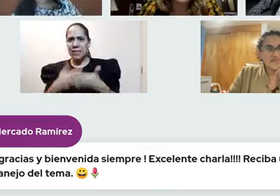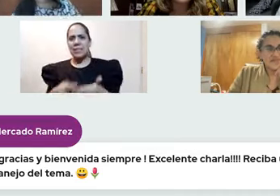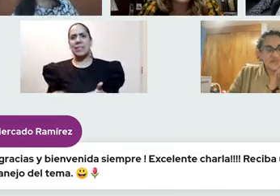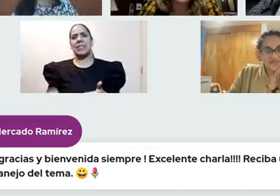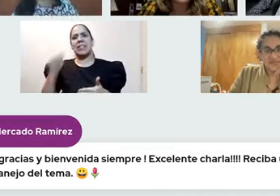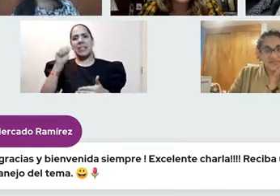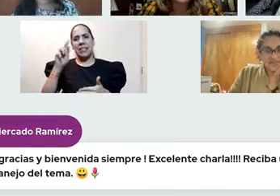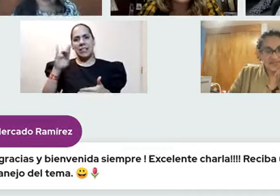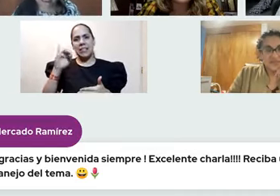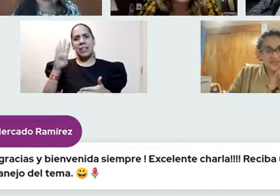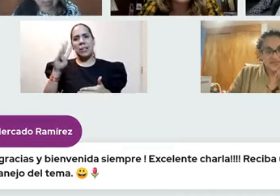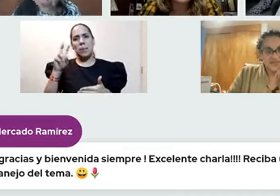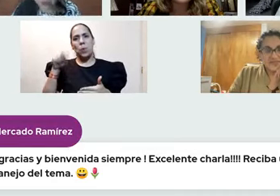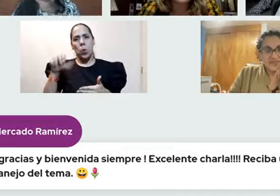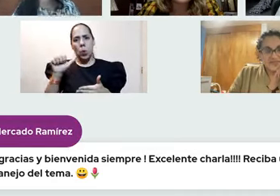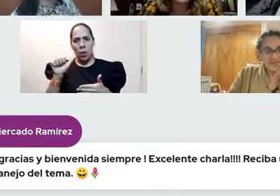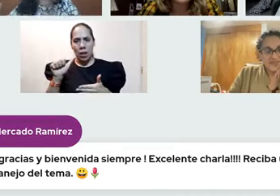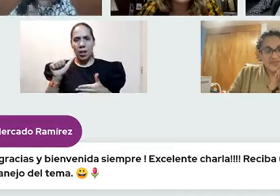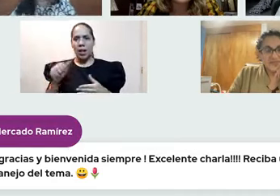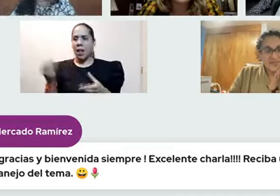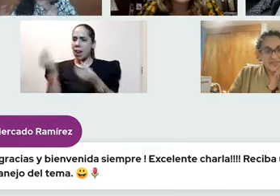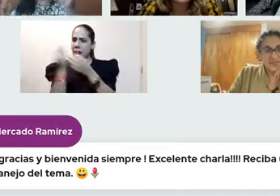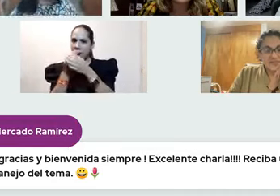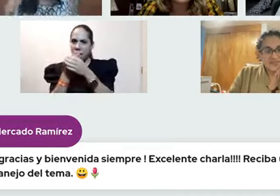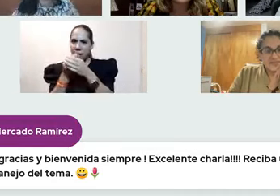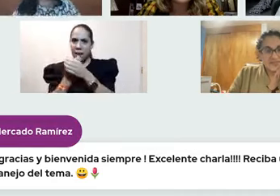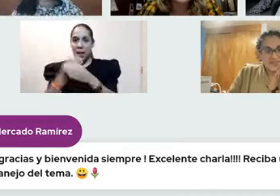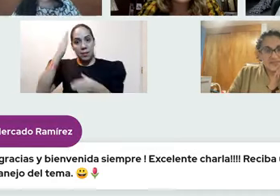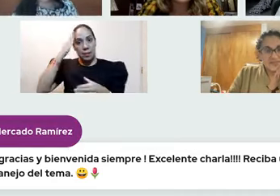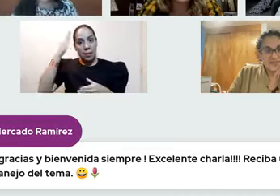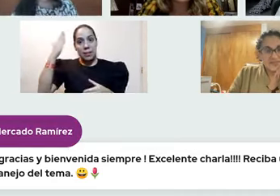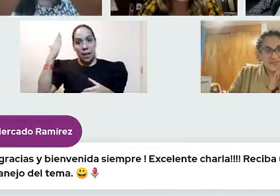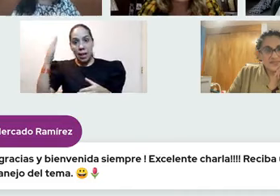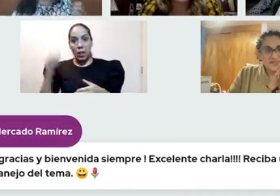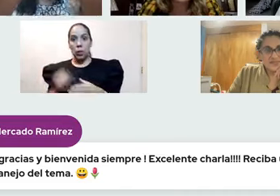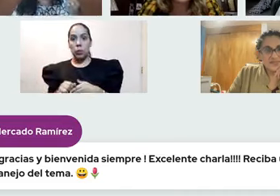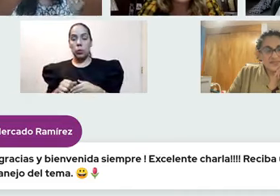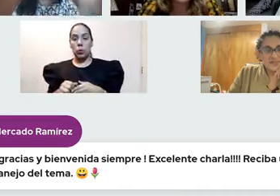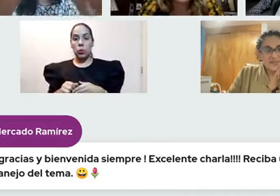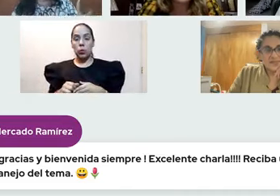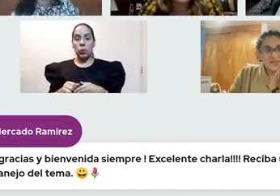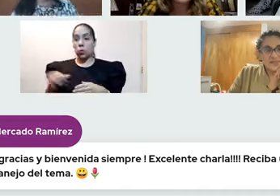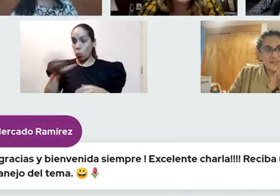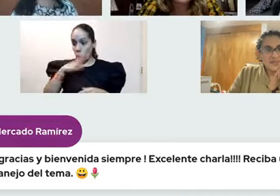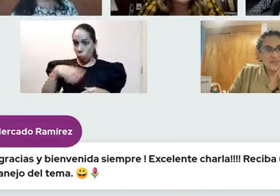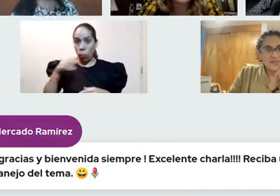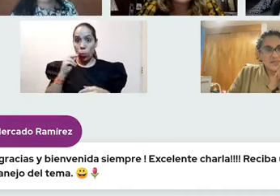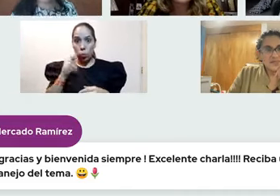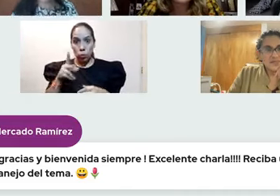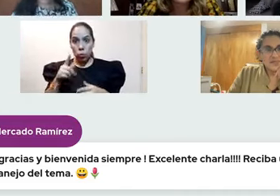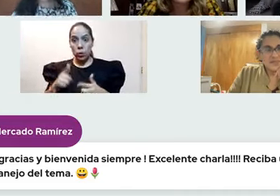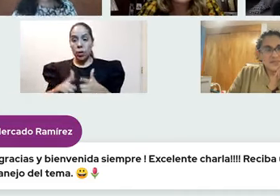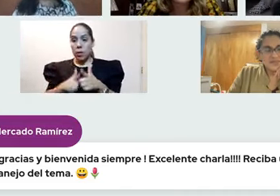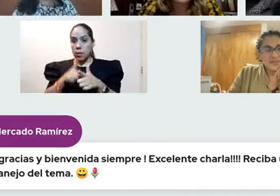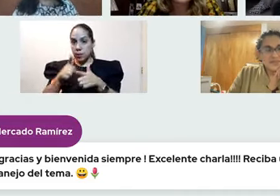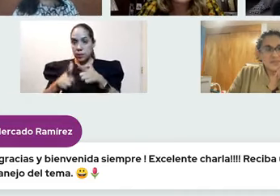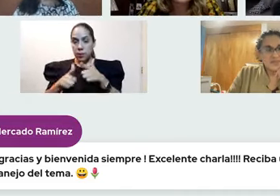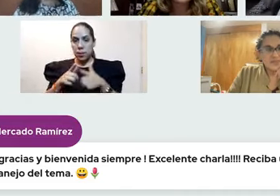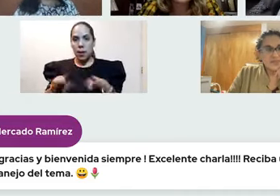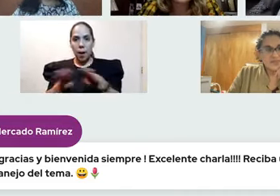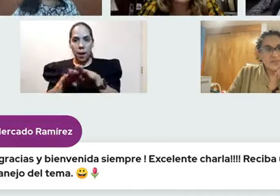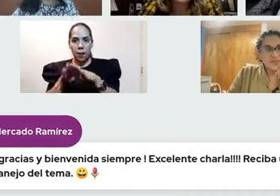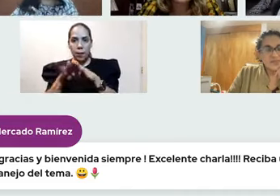exclusivos, exprofesos para personas mayores. Entre ellos, como les decía el día de hoy, estos temas de digitalización,